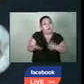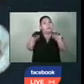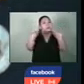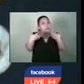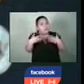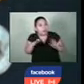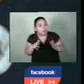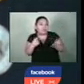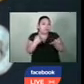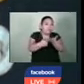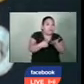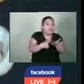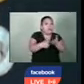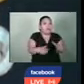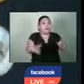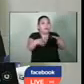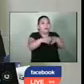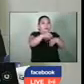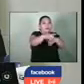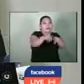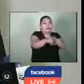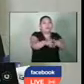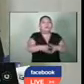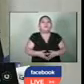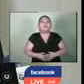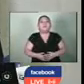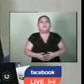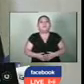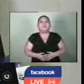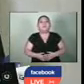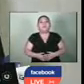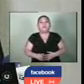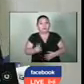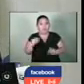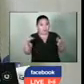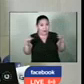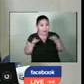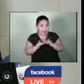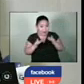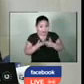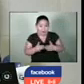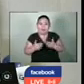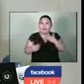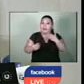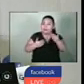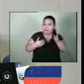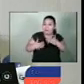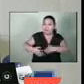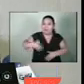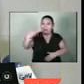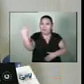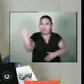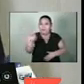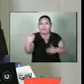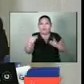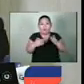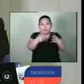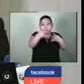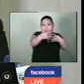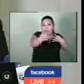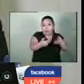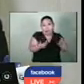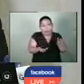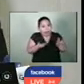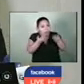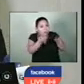llegado dentro del Congreso salvadoreño. Lo importante es que también señalen que se van a apartar los beneficios que